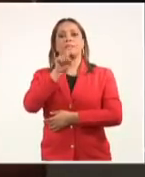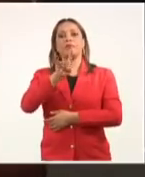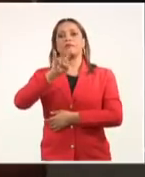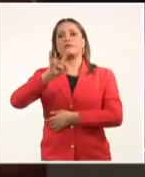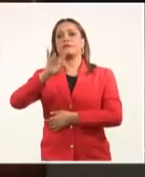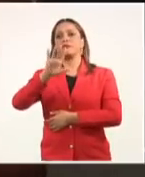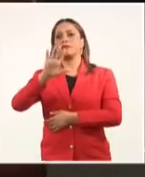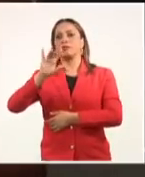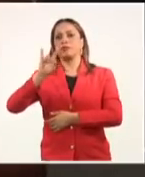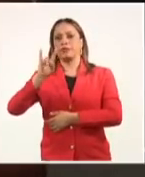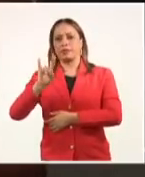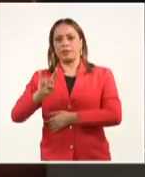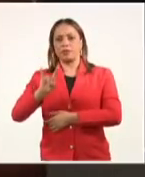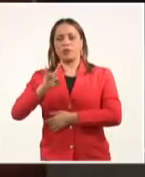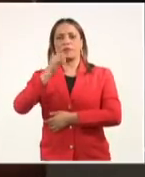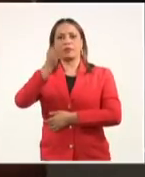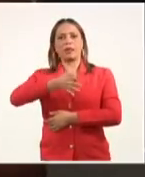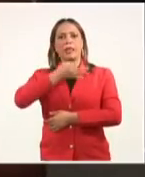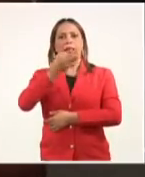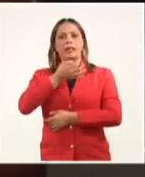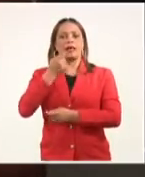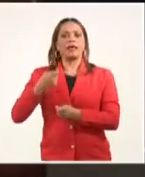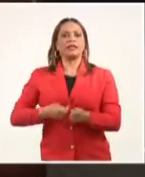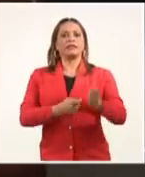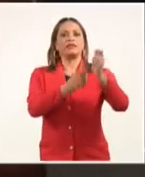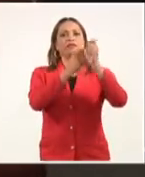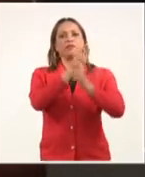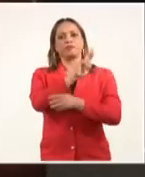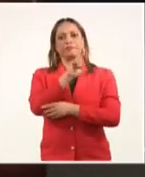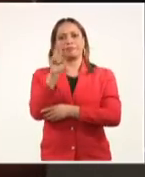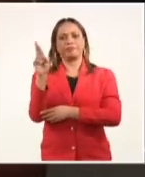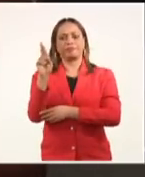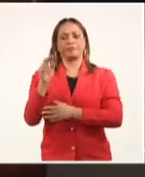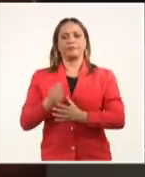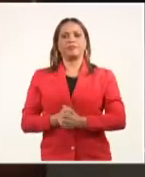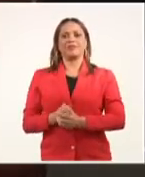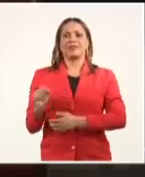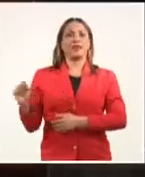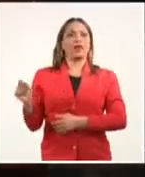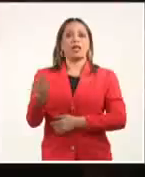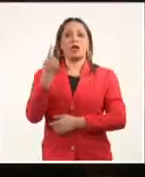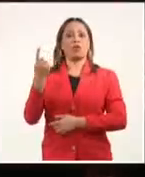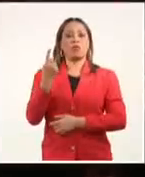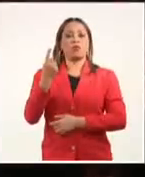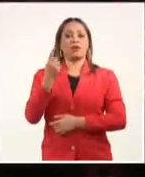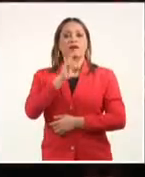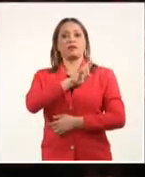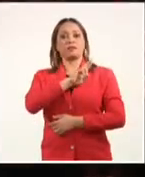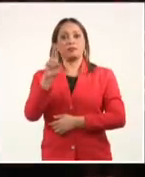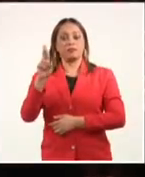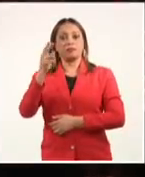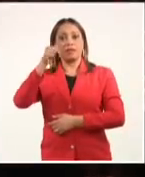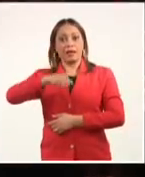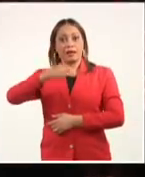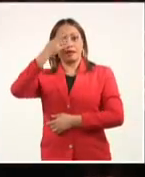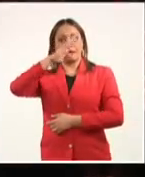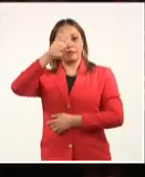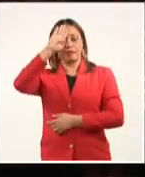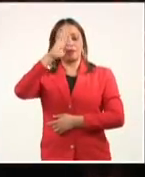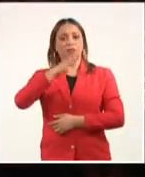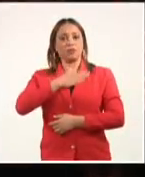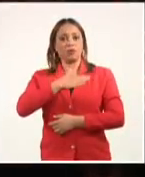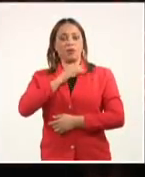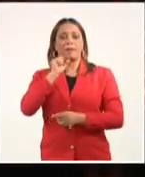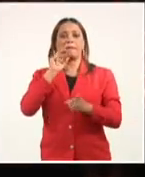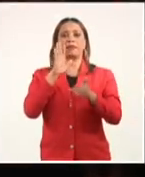1959 el triunfo de la única revolución que ha existido en Cuba, iniciada